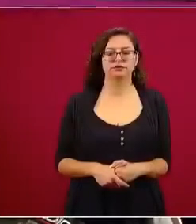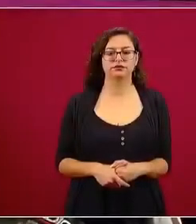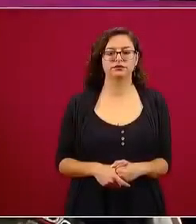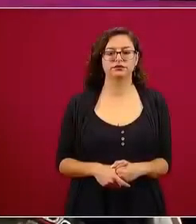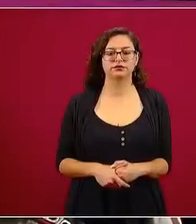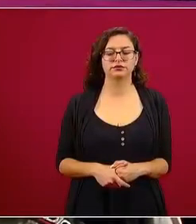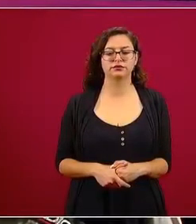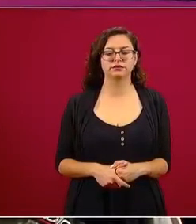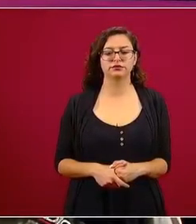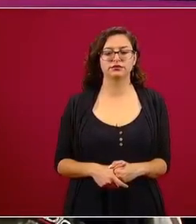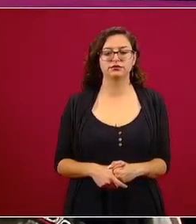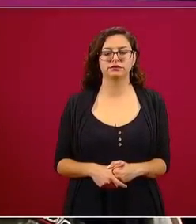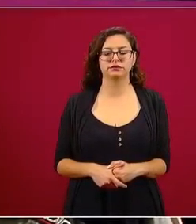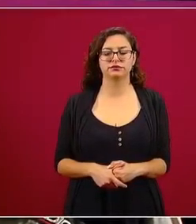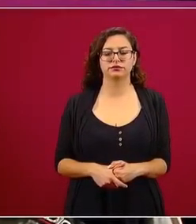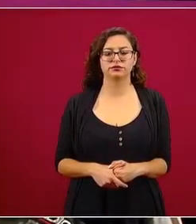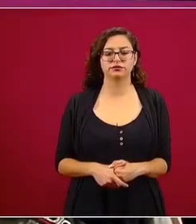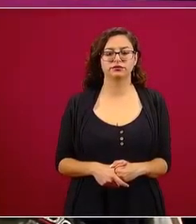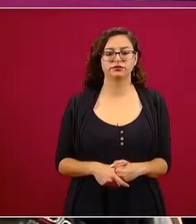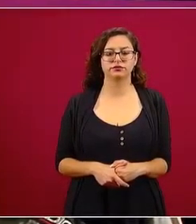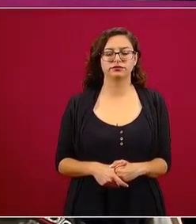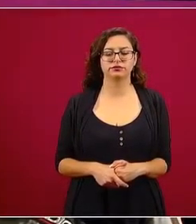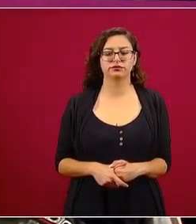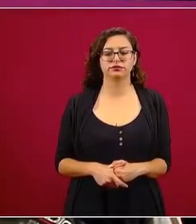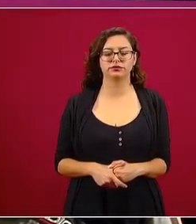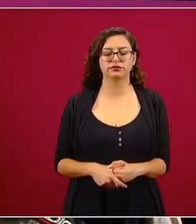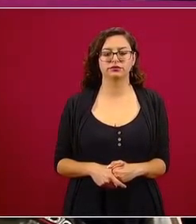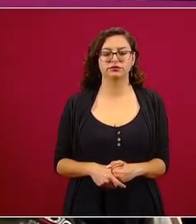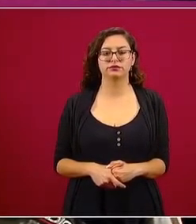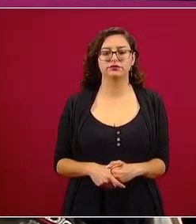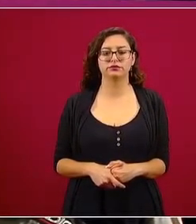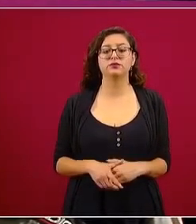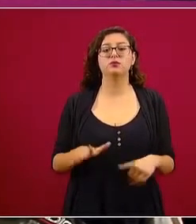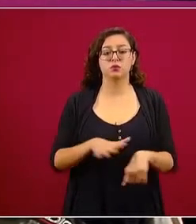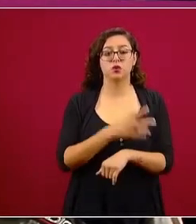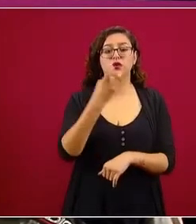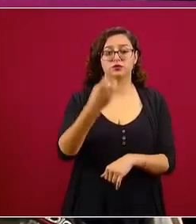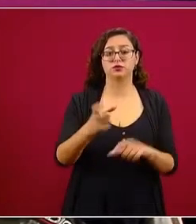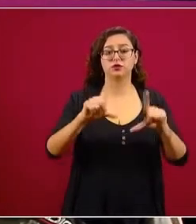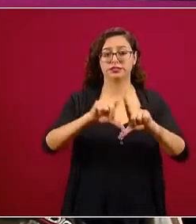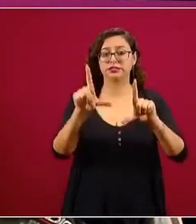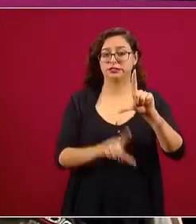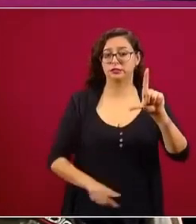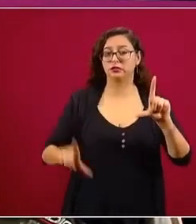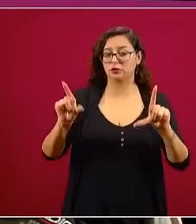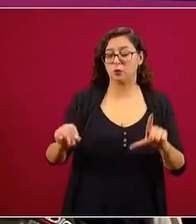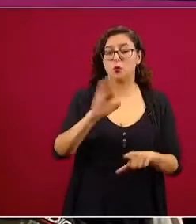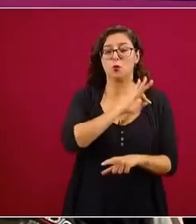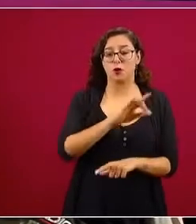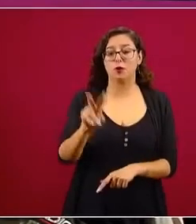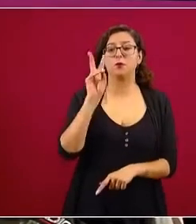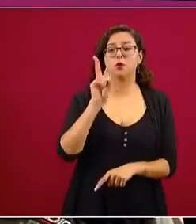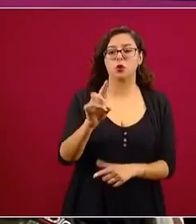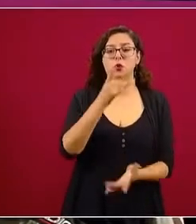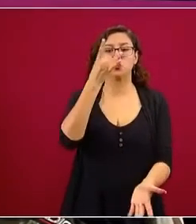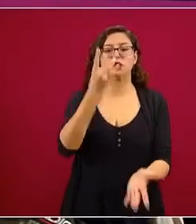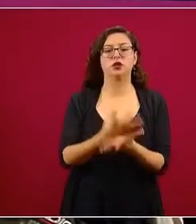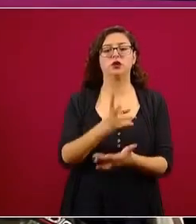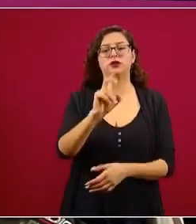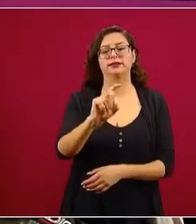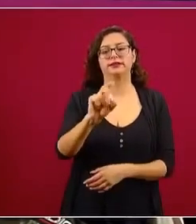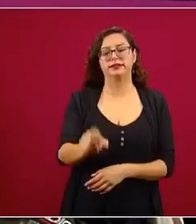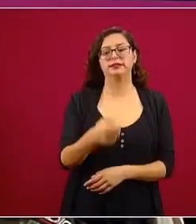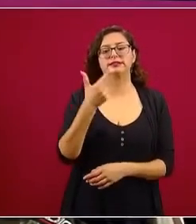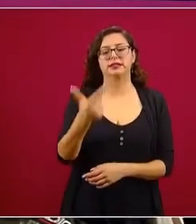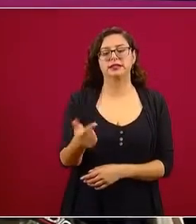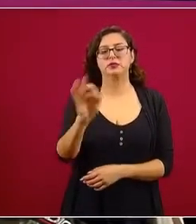graves disponibles para poder atender a los mismos. De hecho, por eso la media nacional se encuentra en solo este